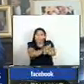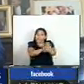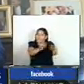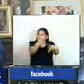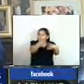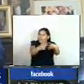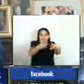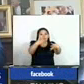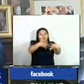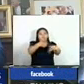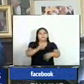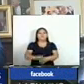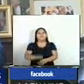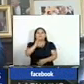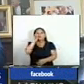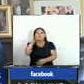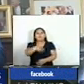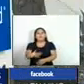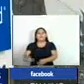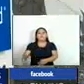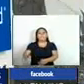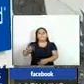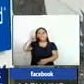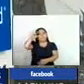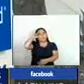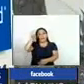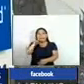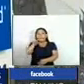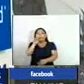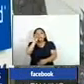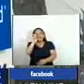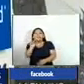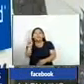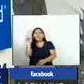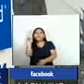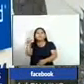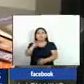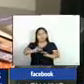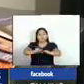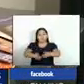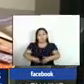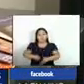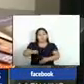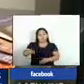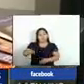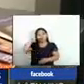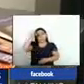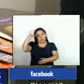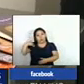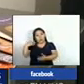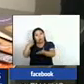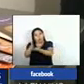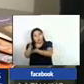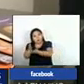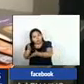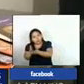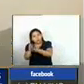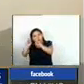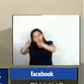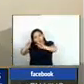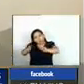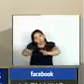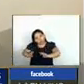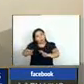de la ley Biden sin mencionar la palabra aborto también rescindió una política de su predecesor sobre el acceso de mujeres a clínicas de planificación